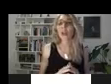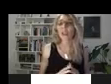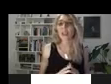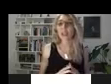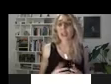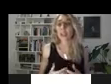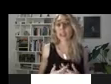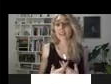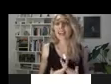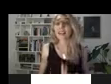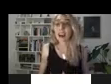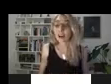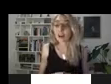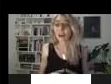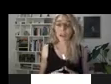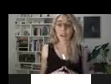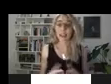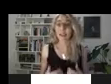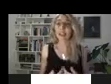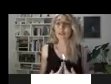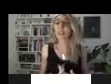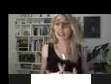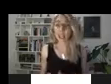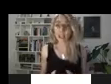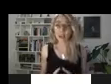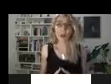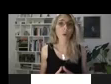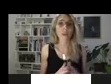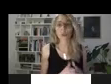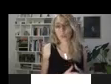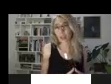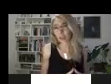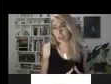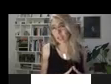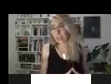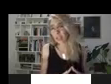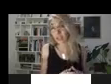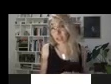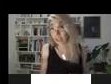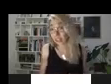especificado el trabajo que venimos haciendo, cuáles son nuestras